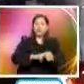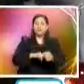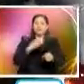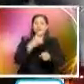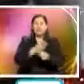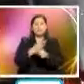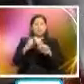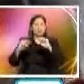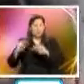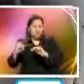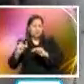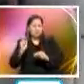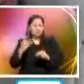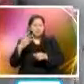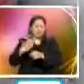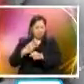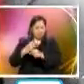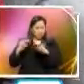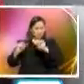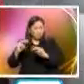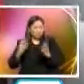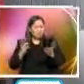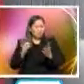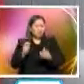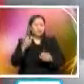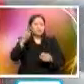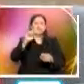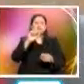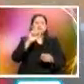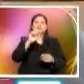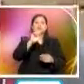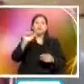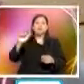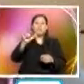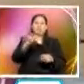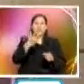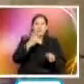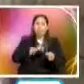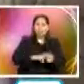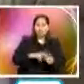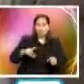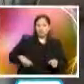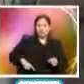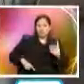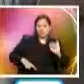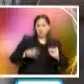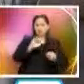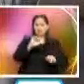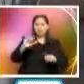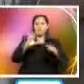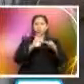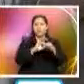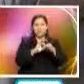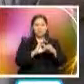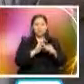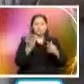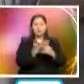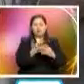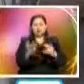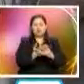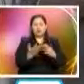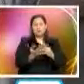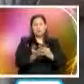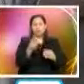nivel. ¿Qué significa ser tercer nivel? Normalmente en la Secretaría de Salud, bueno, es un hospital público que depende de la Secretaría de Salud. Normalmente se dividen en